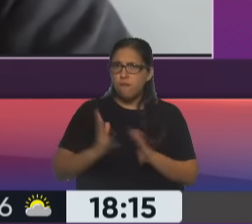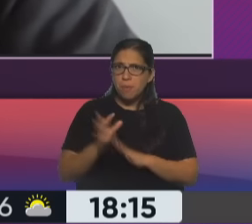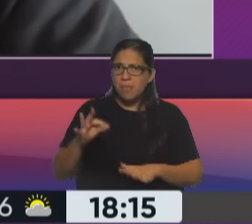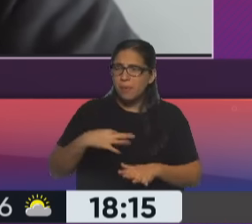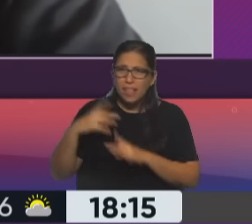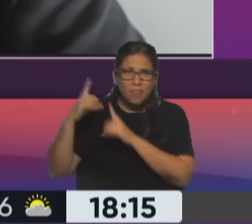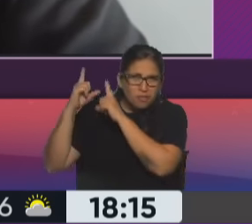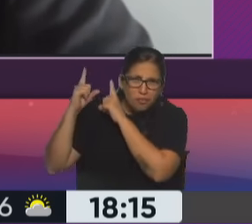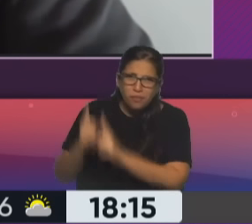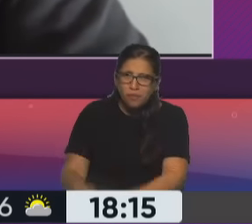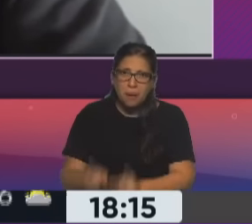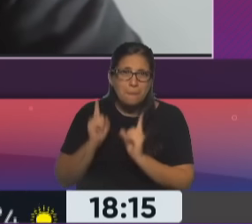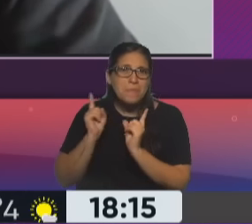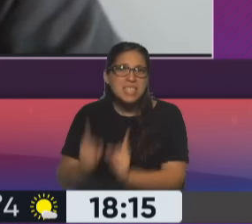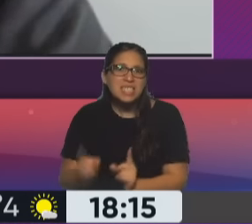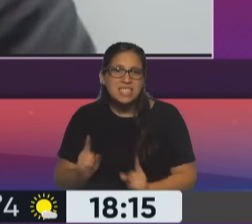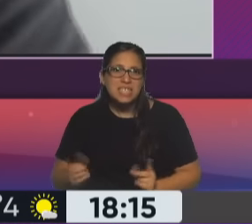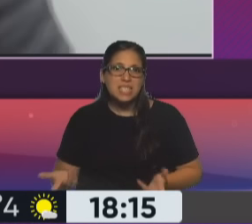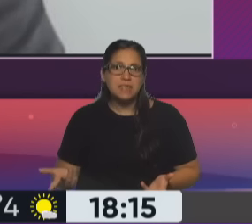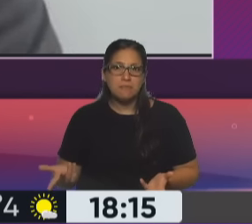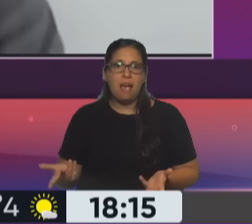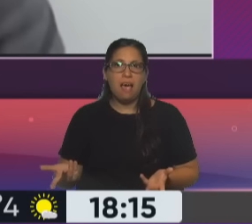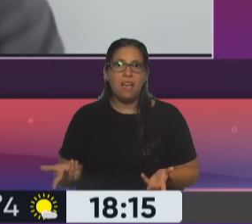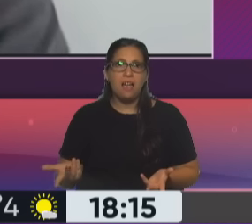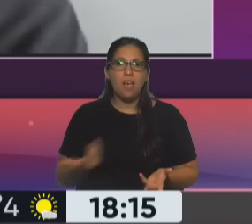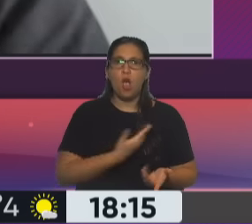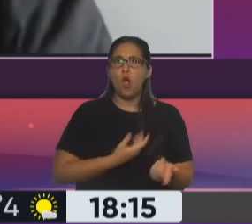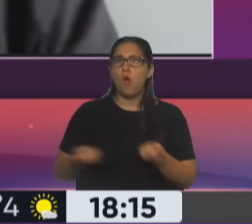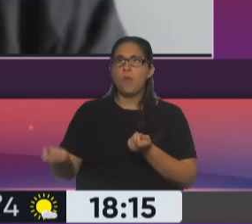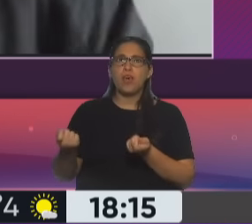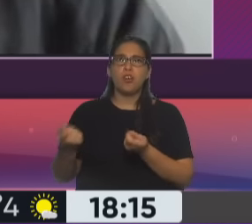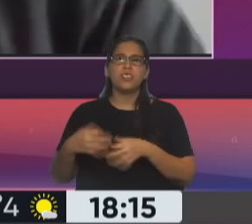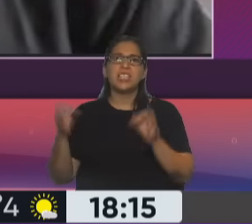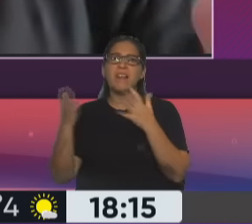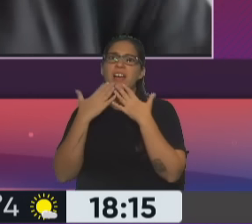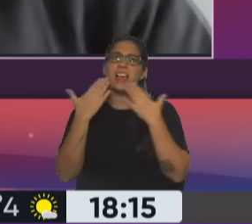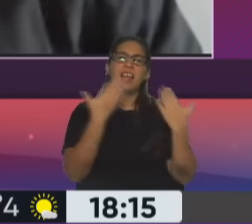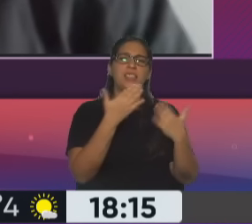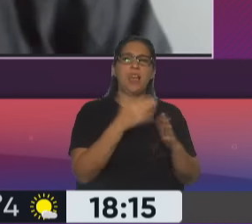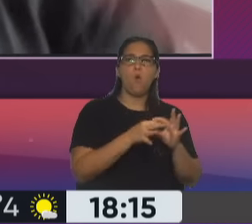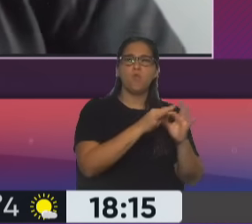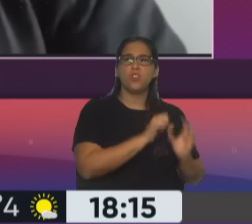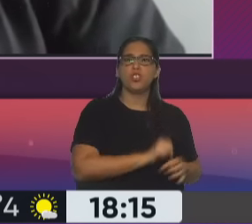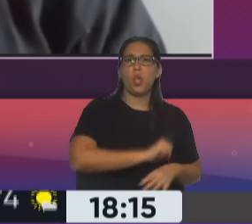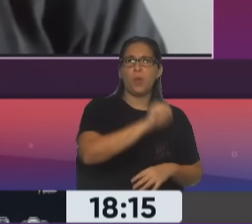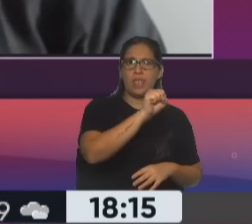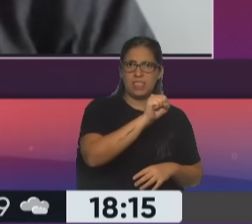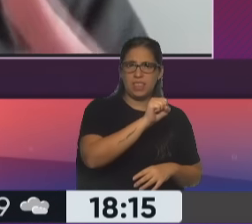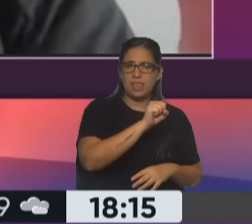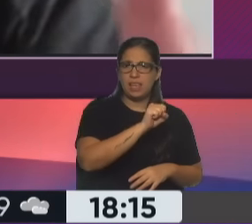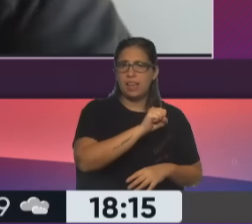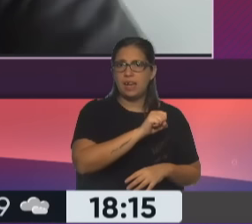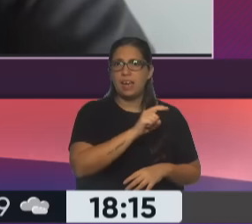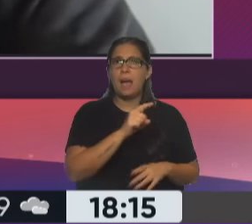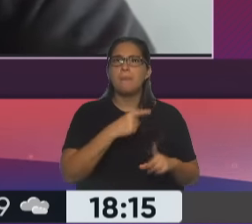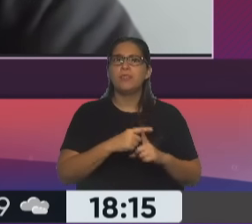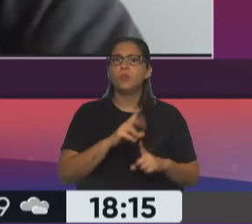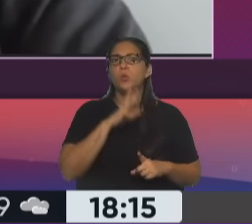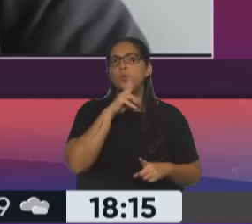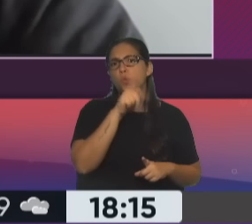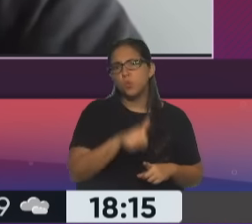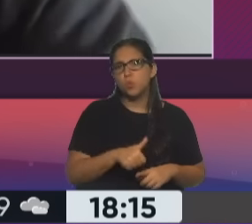lamentablemente. Es un régimen que sobrevivió gracias a la Unión Soviética y después que fue viendo cómo sobrevivía, en parte con Rusia, que más que nada